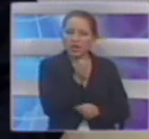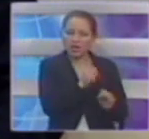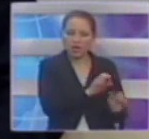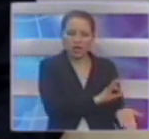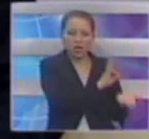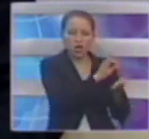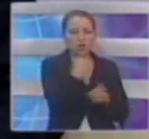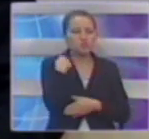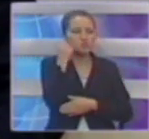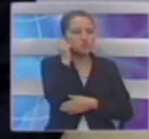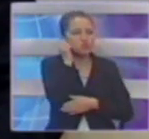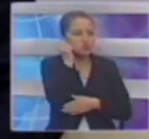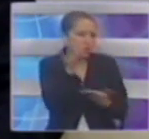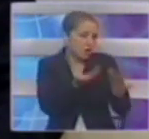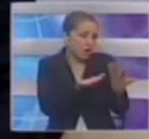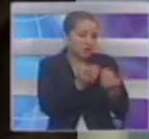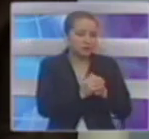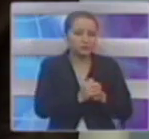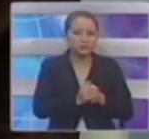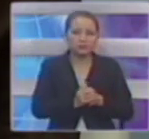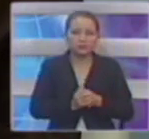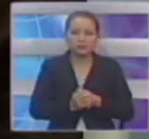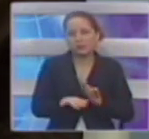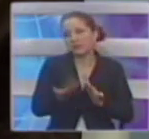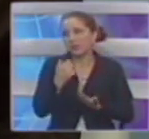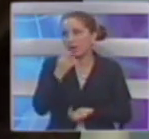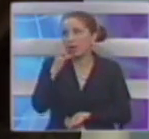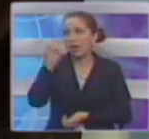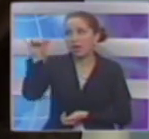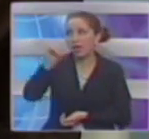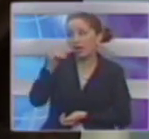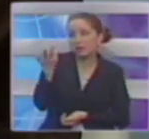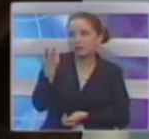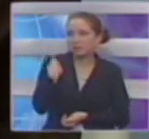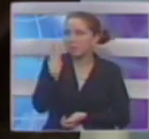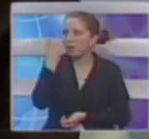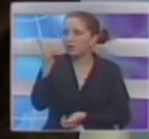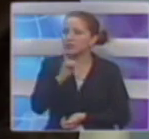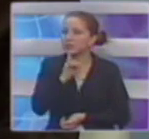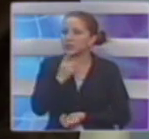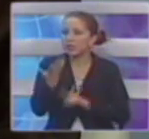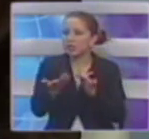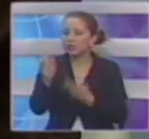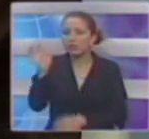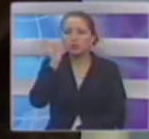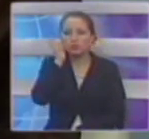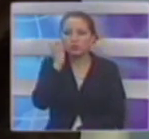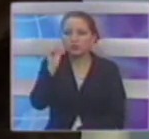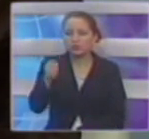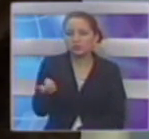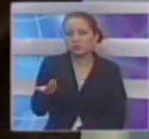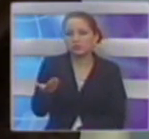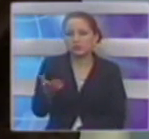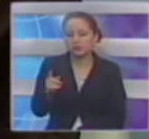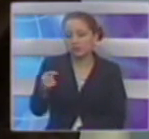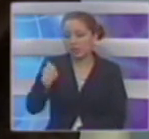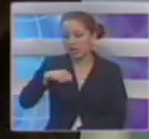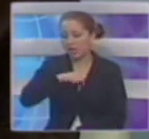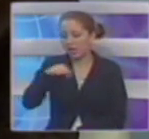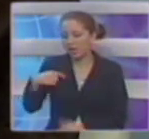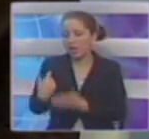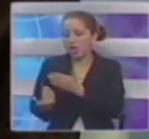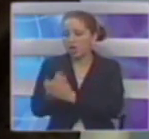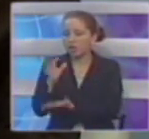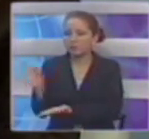en la coyuntura política? A lo mejor, mire, los Estados Unidos parece que va a ganar Hillary. A lo mejor Cintia es nuestra